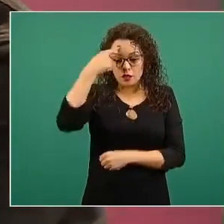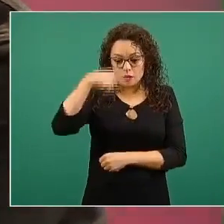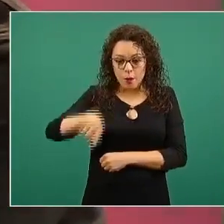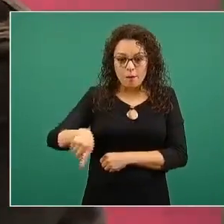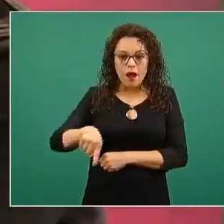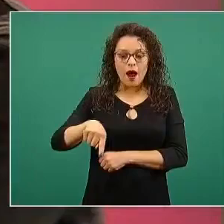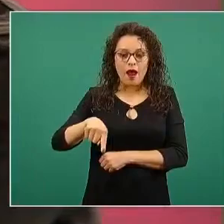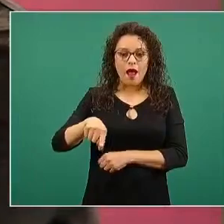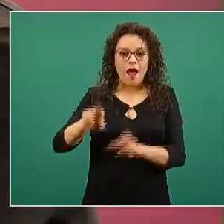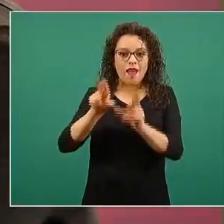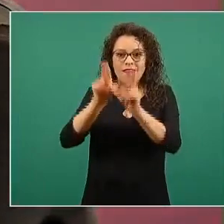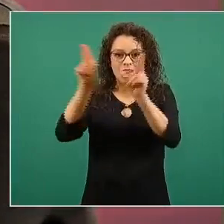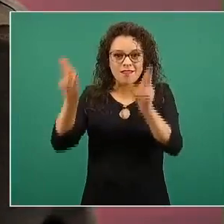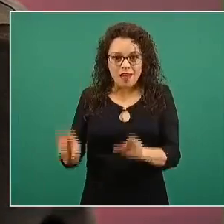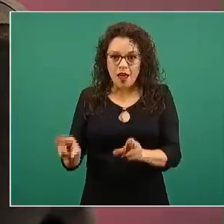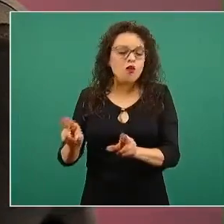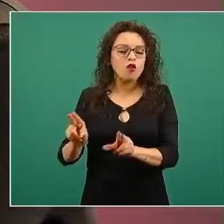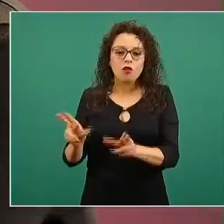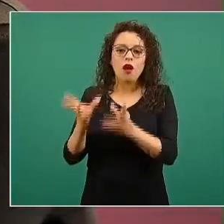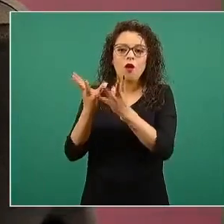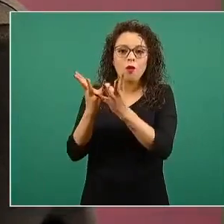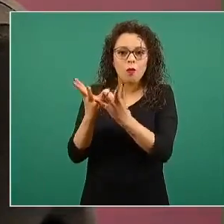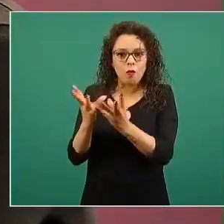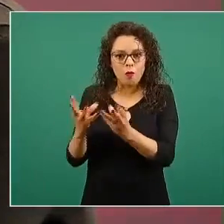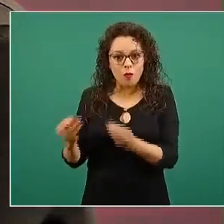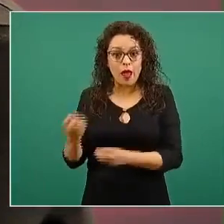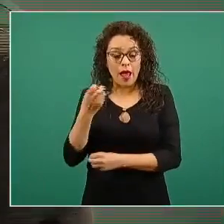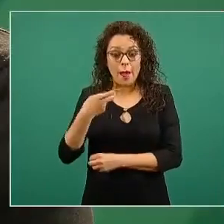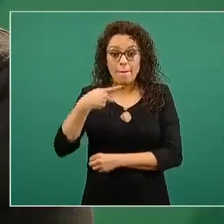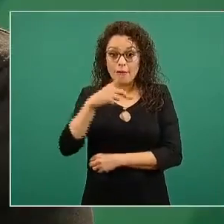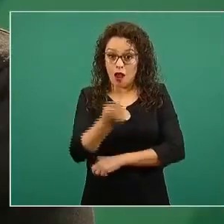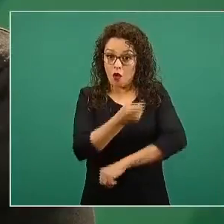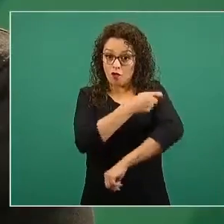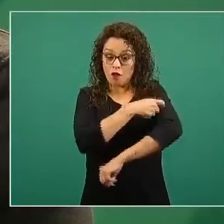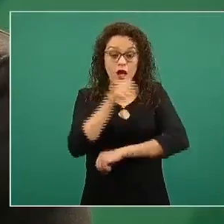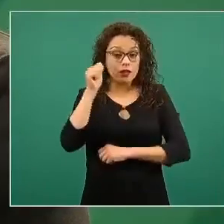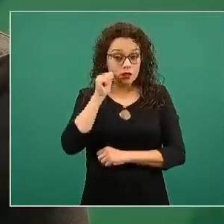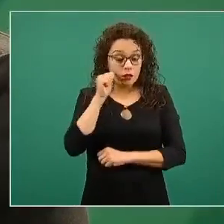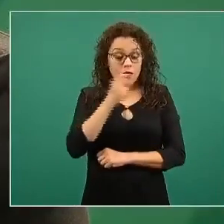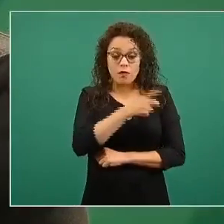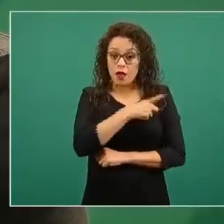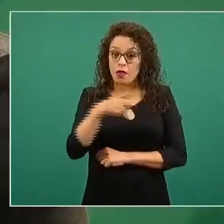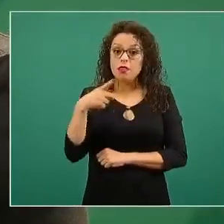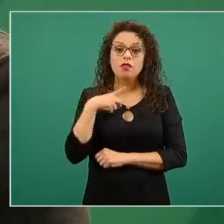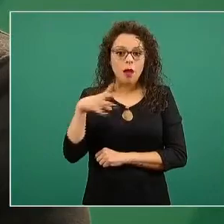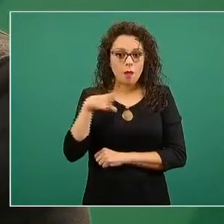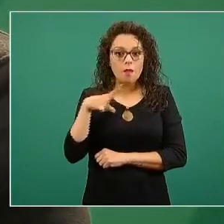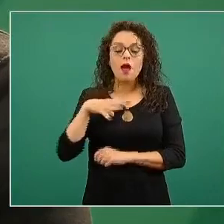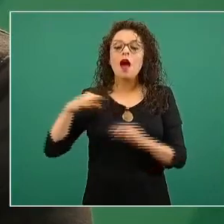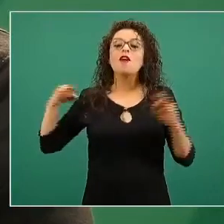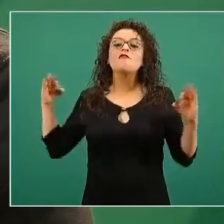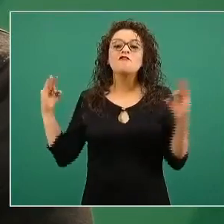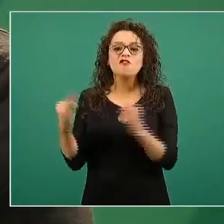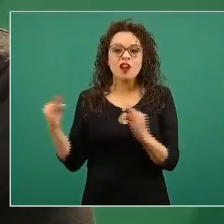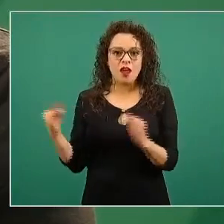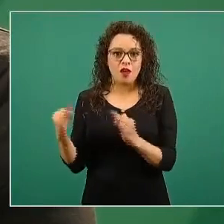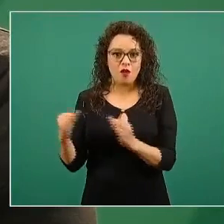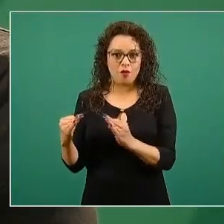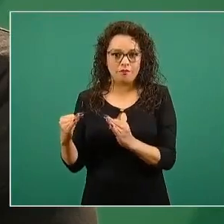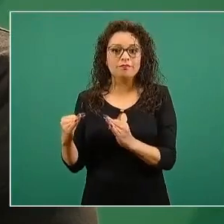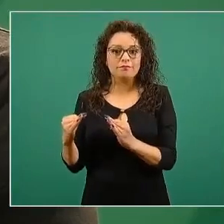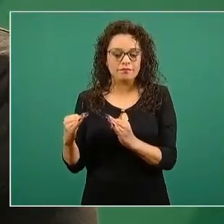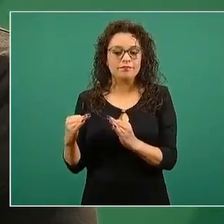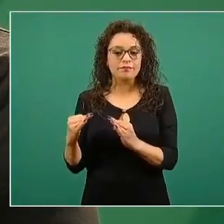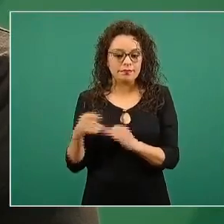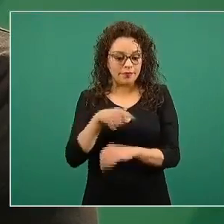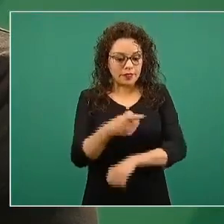de estos ultracongeladores, pero entonces la vacuna siempre debe mantener un proceso de refrigeración. Digamos que este dato de que la